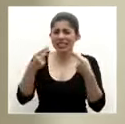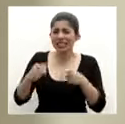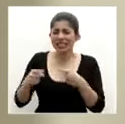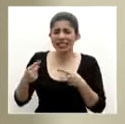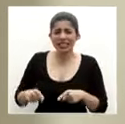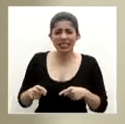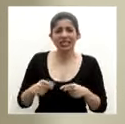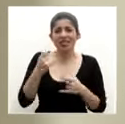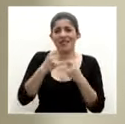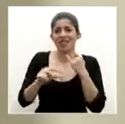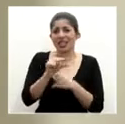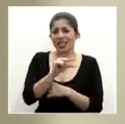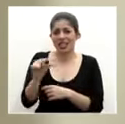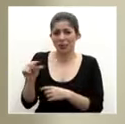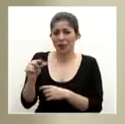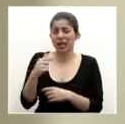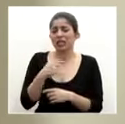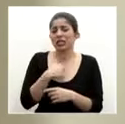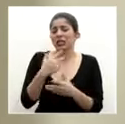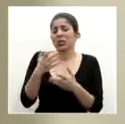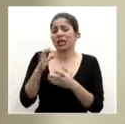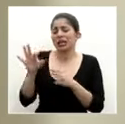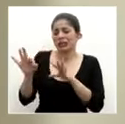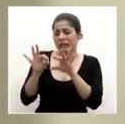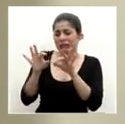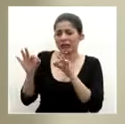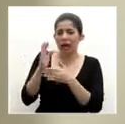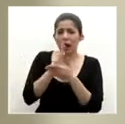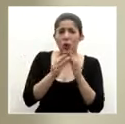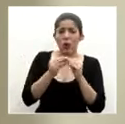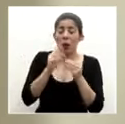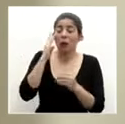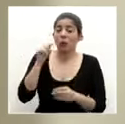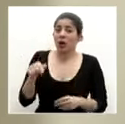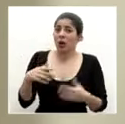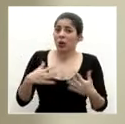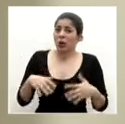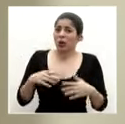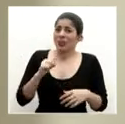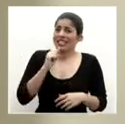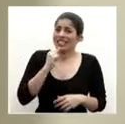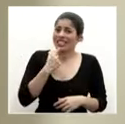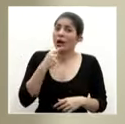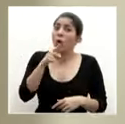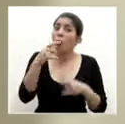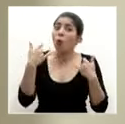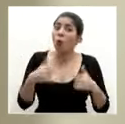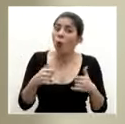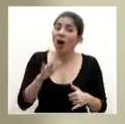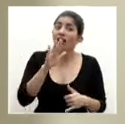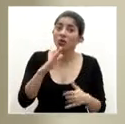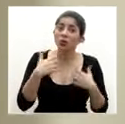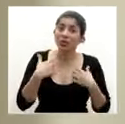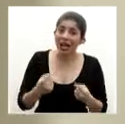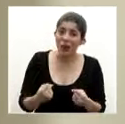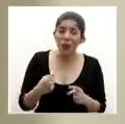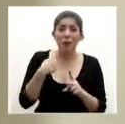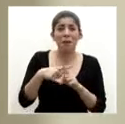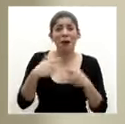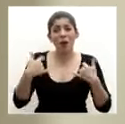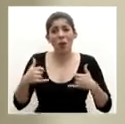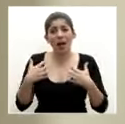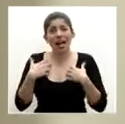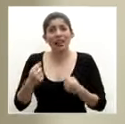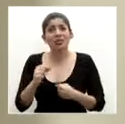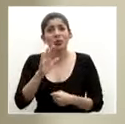se dieron durante el fin de semana y les quiero dar algunos números, porque esto es algo serio. Está usted jugando con su salud y está jugando usted con la salud